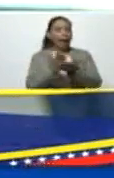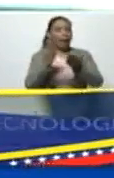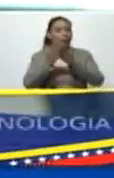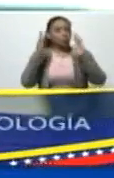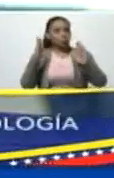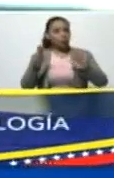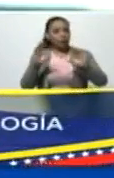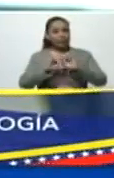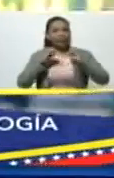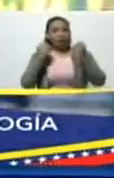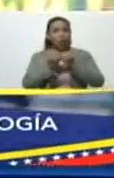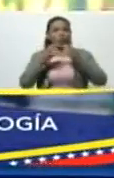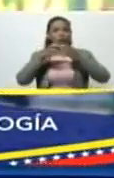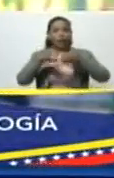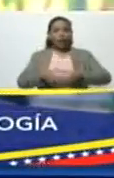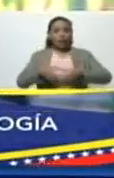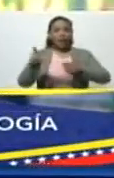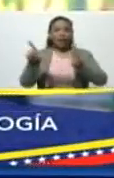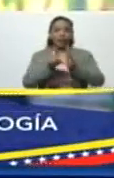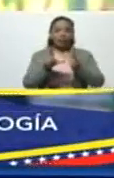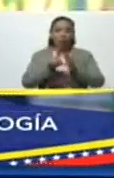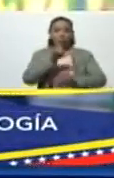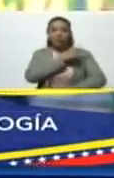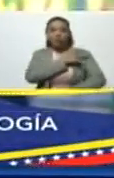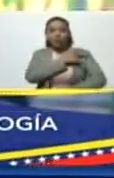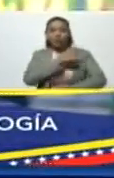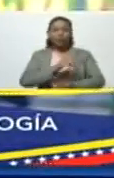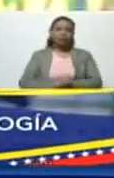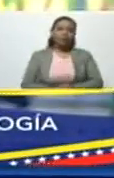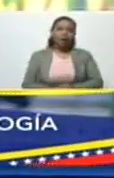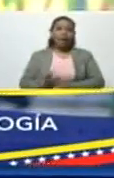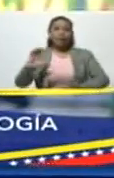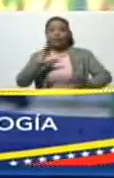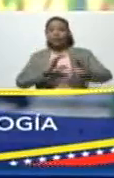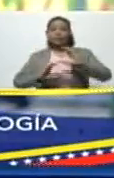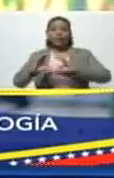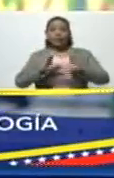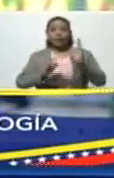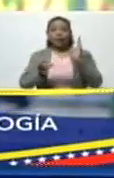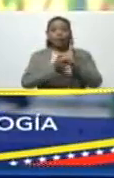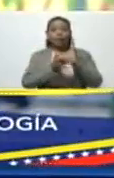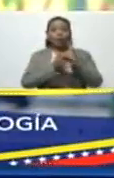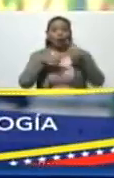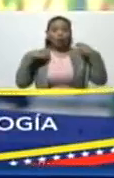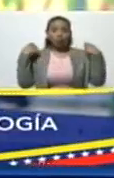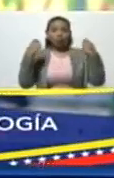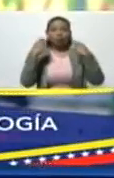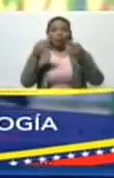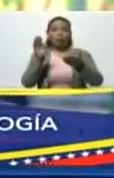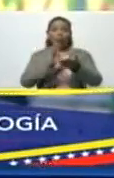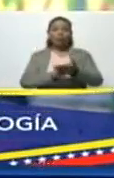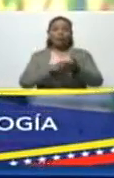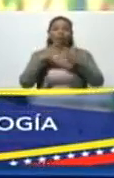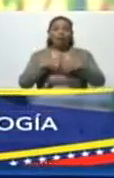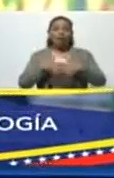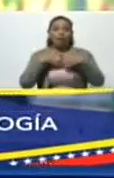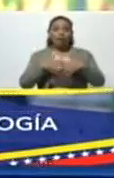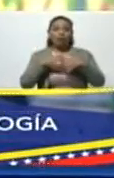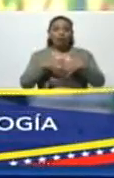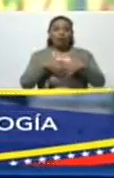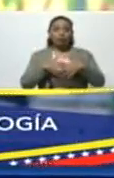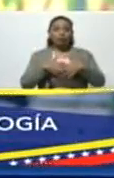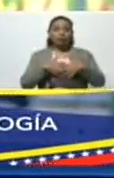el aula de clase, en el liceo, en la universidad. La ciencia, la tecnología y la innovación aplicada a la industria, a